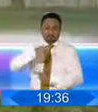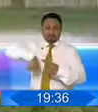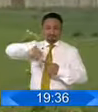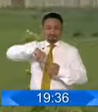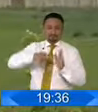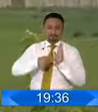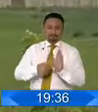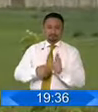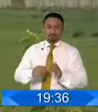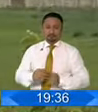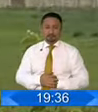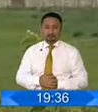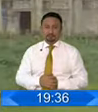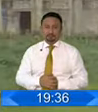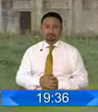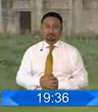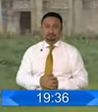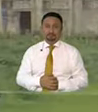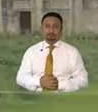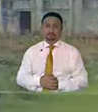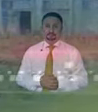regresamos.